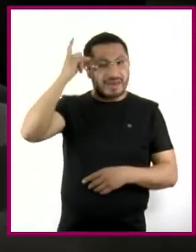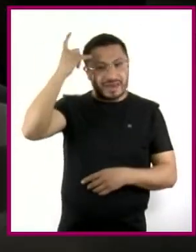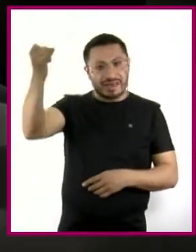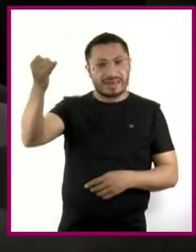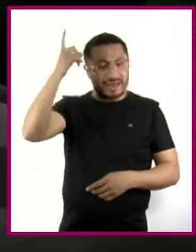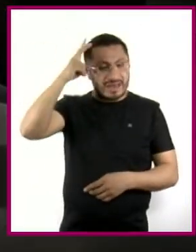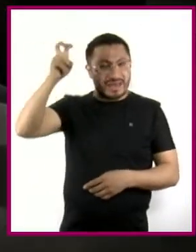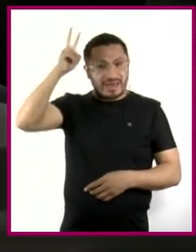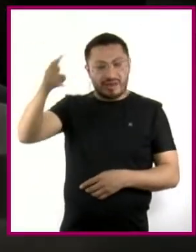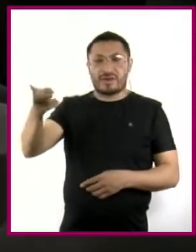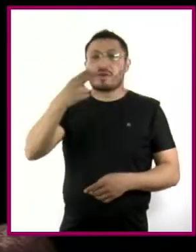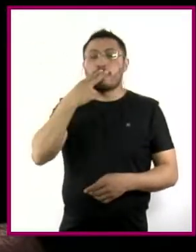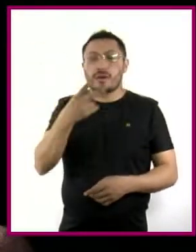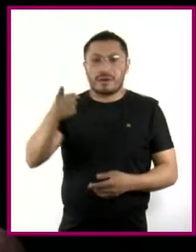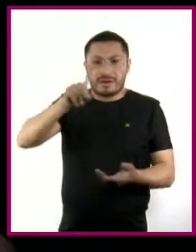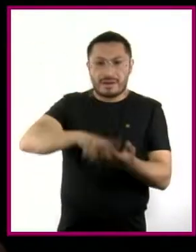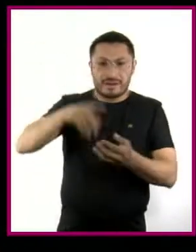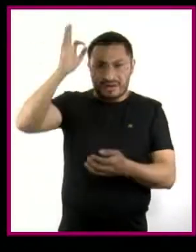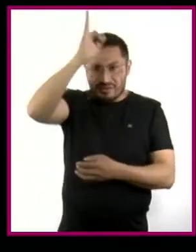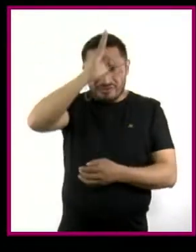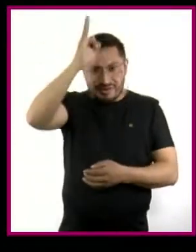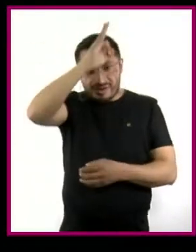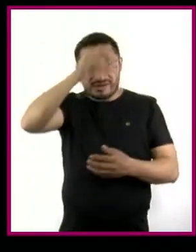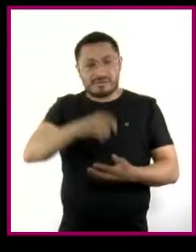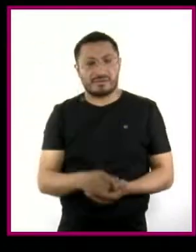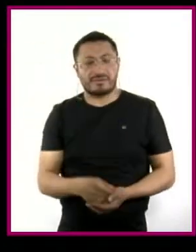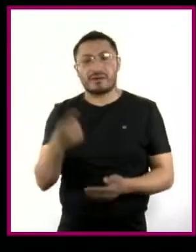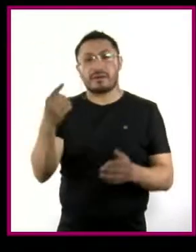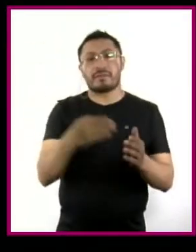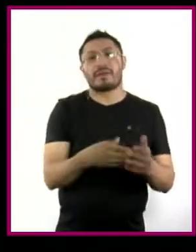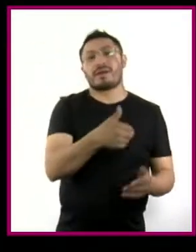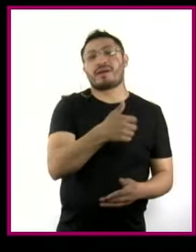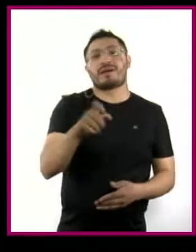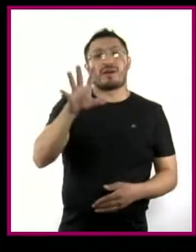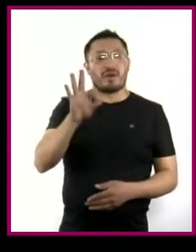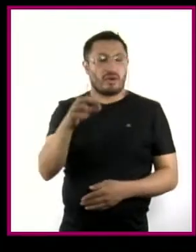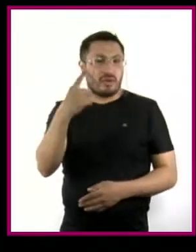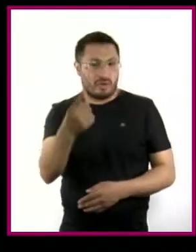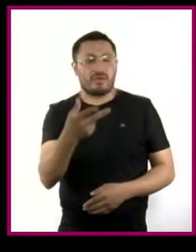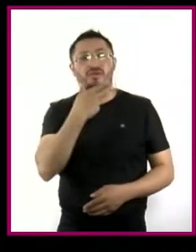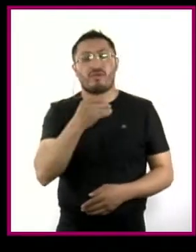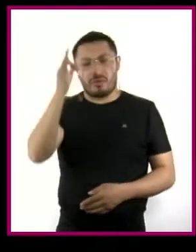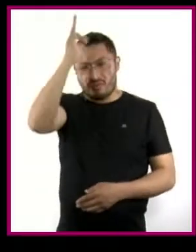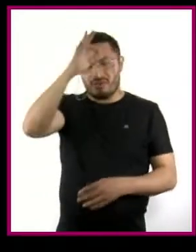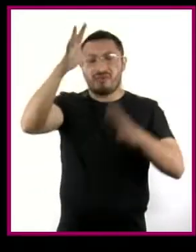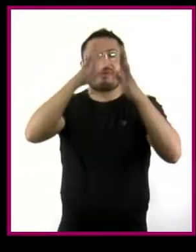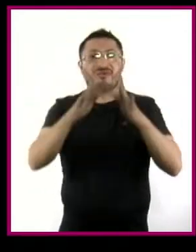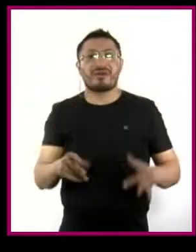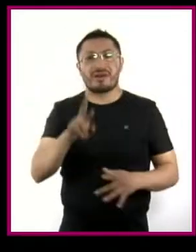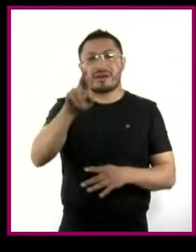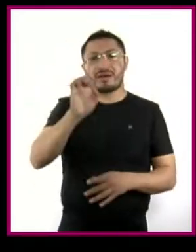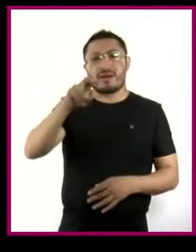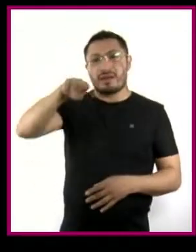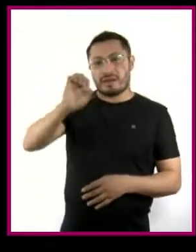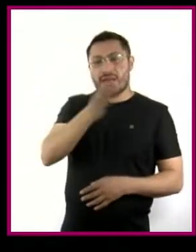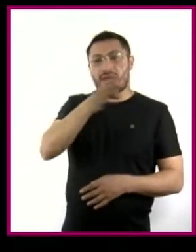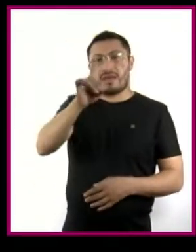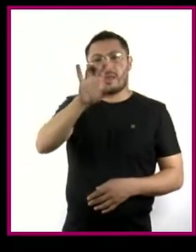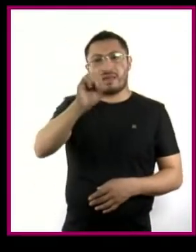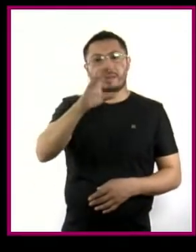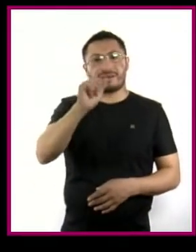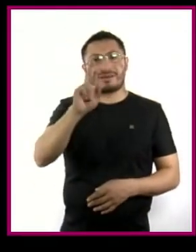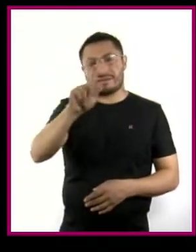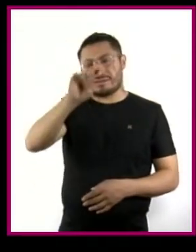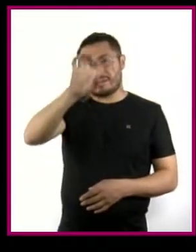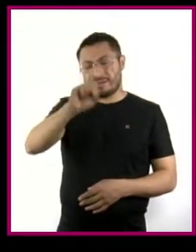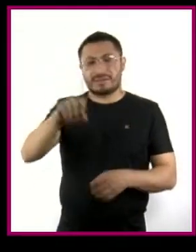en filosofía. En 1641, el filósofo francés René Descartes publicó un